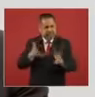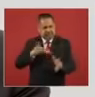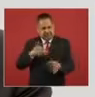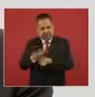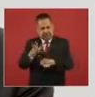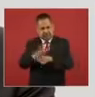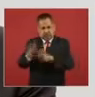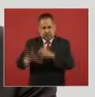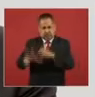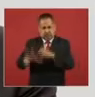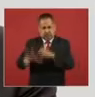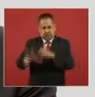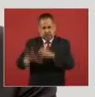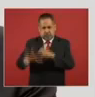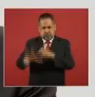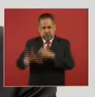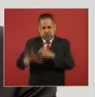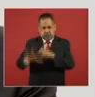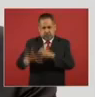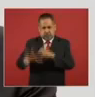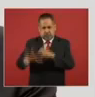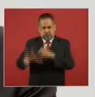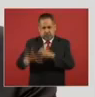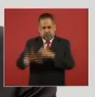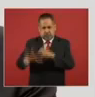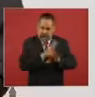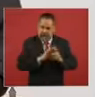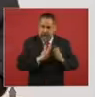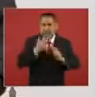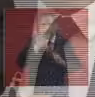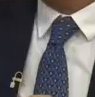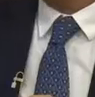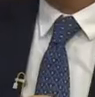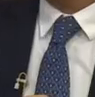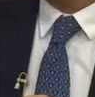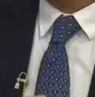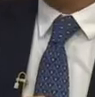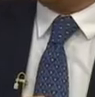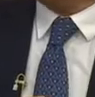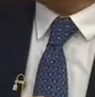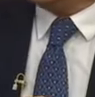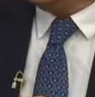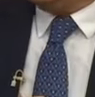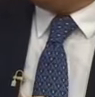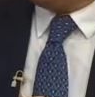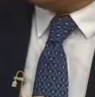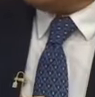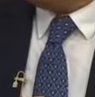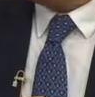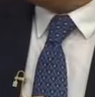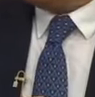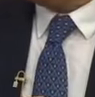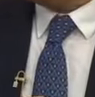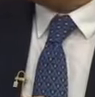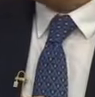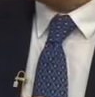Que también ahí la pandemia tiene mucho que ver, ¿no? Sin duda, es parte de lo que ahorita esbozaremos. Por ejemplo, con Felipe Calderón se